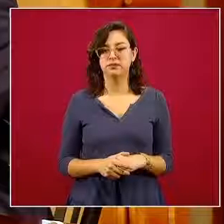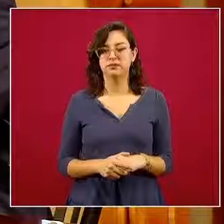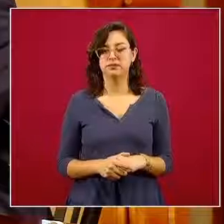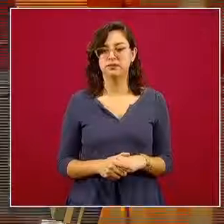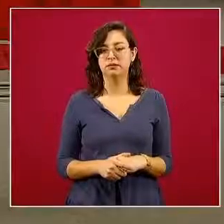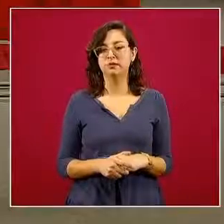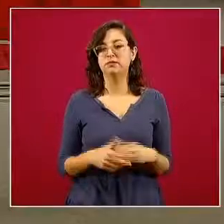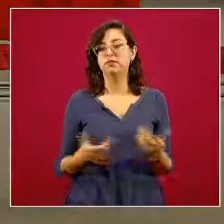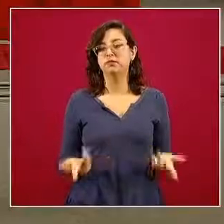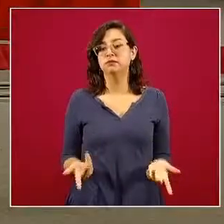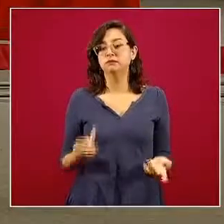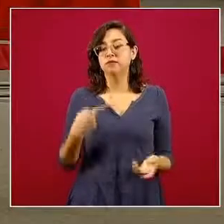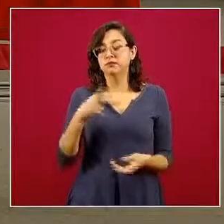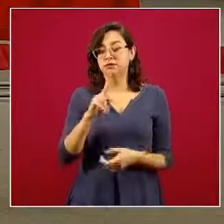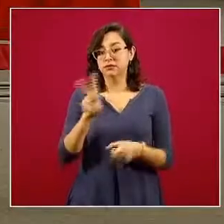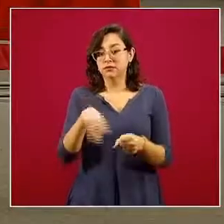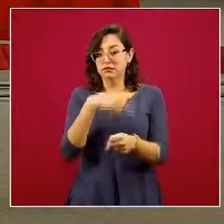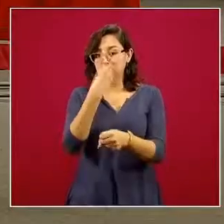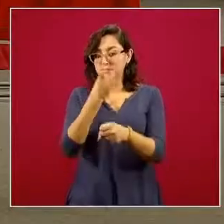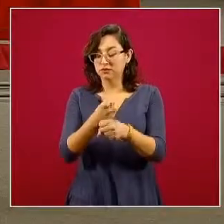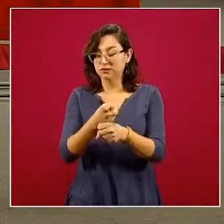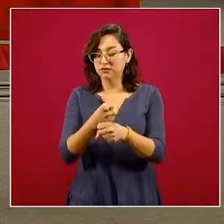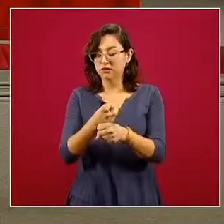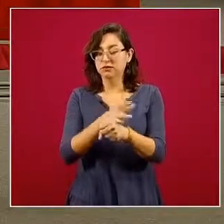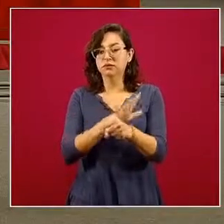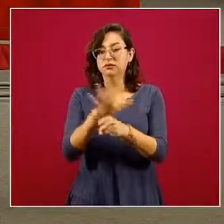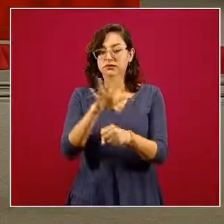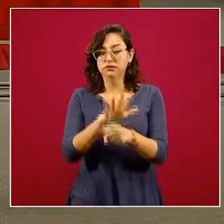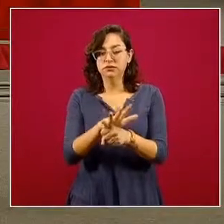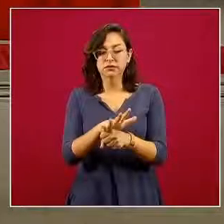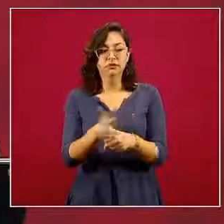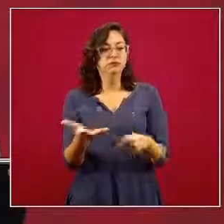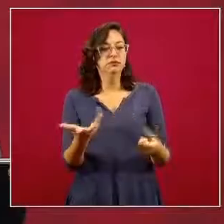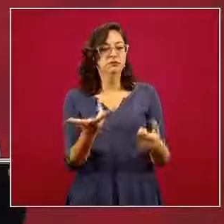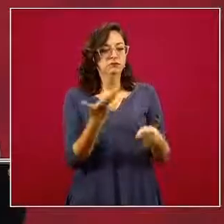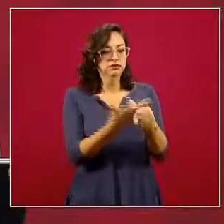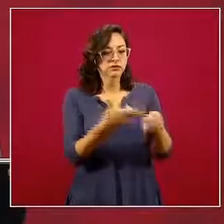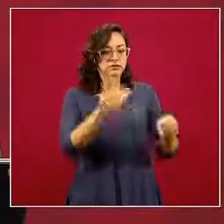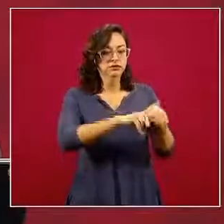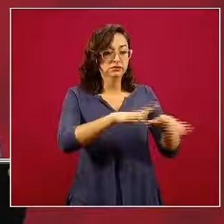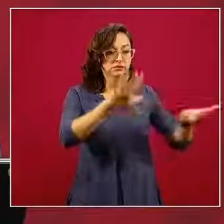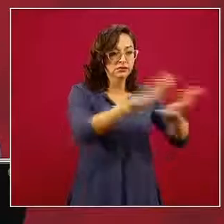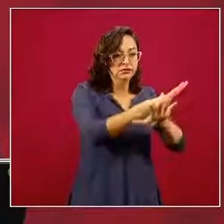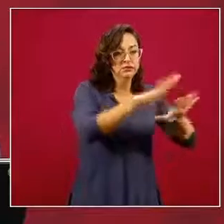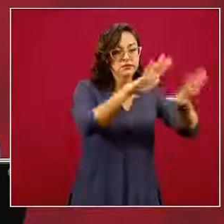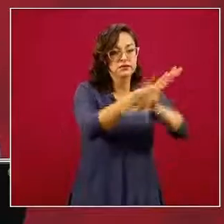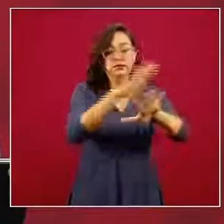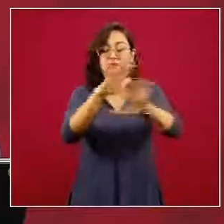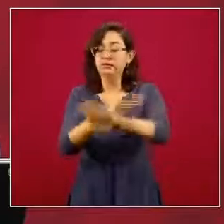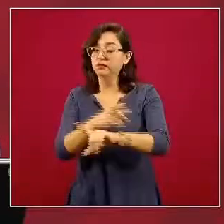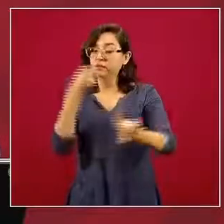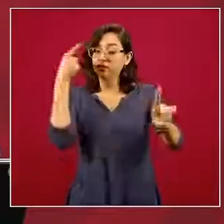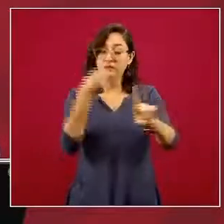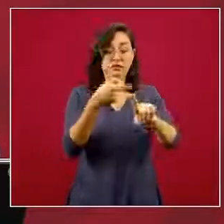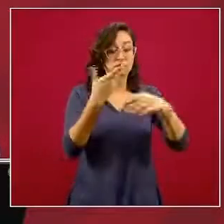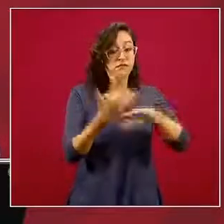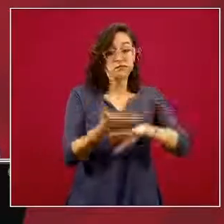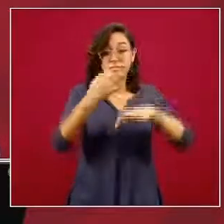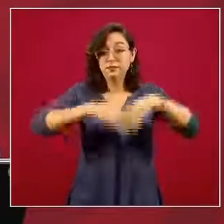pregunta, es la reconversión hospitalaria. Reconvertir hospitales es una tarea muy